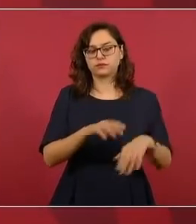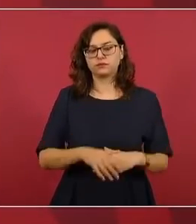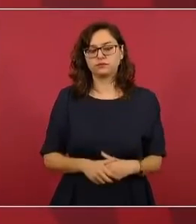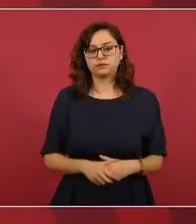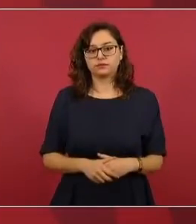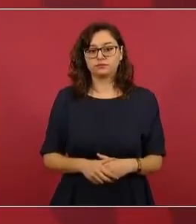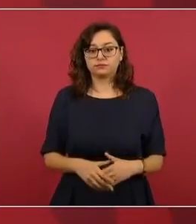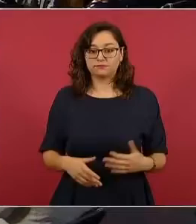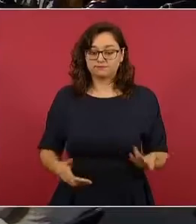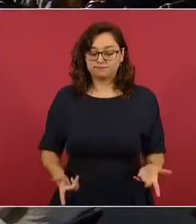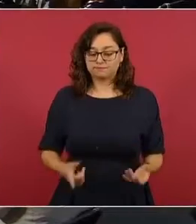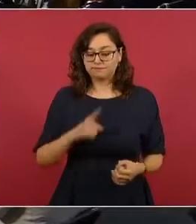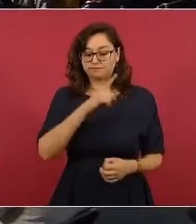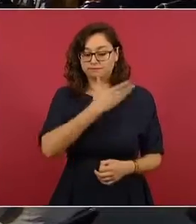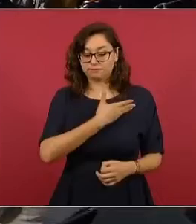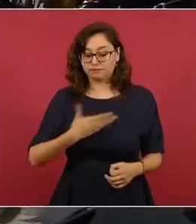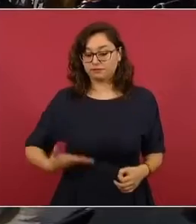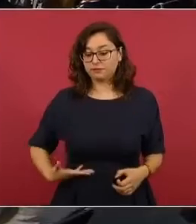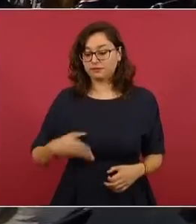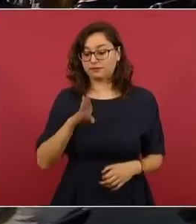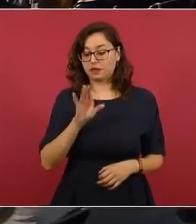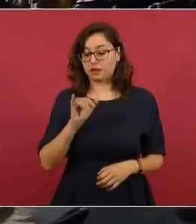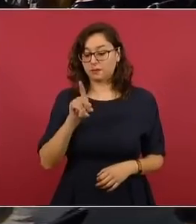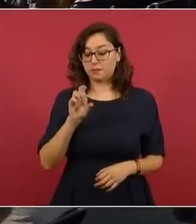fue vicepresidente cuando